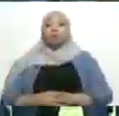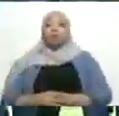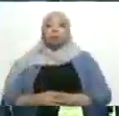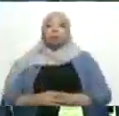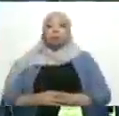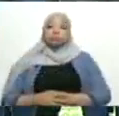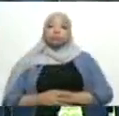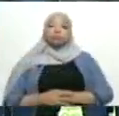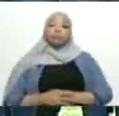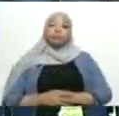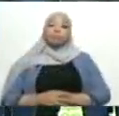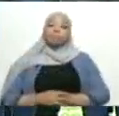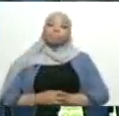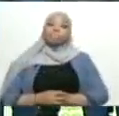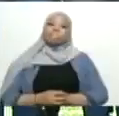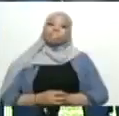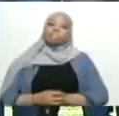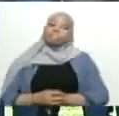Mírenlo.